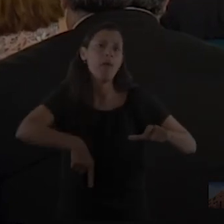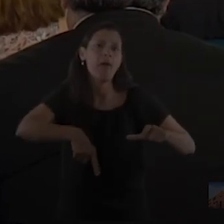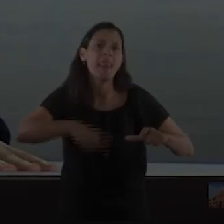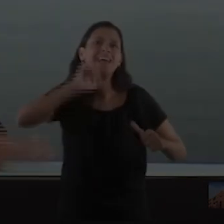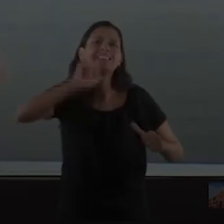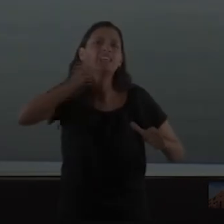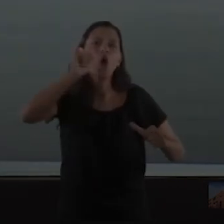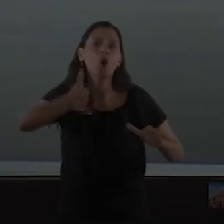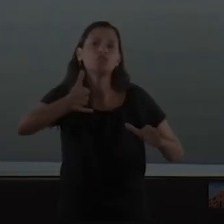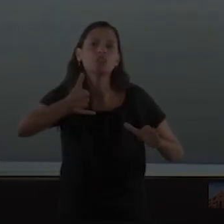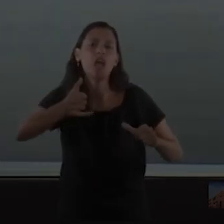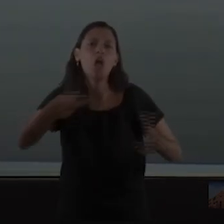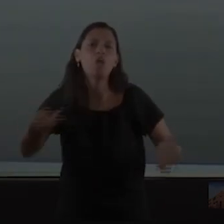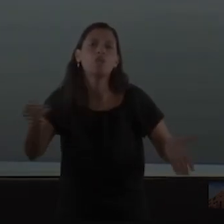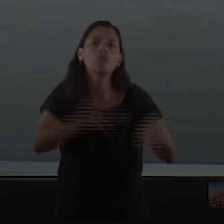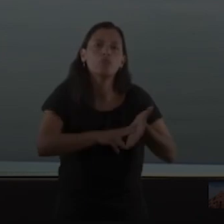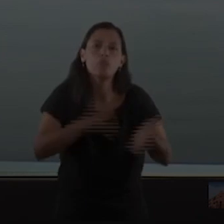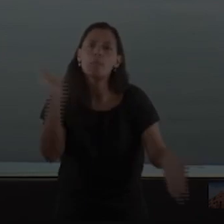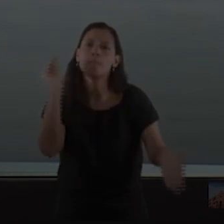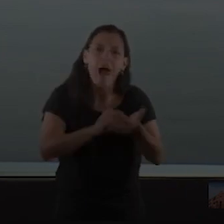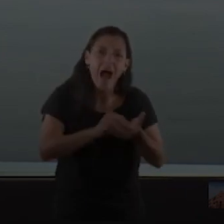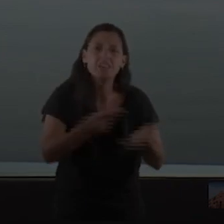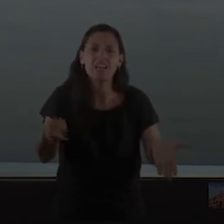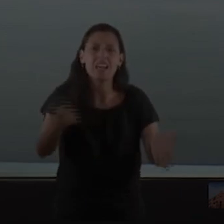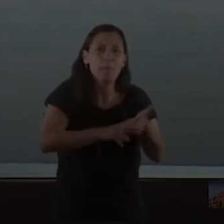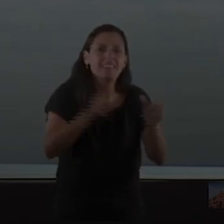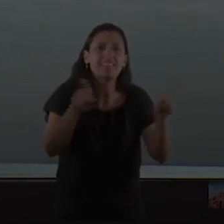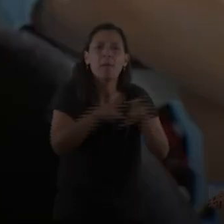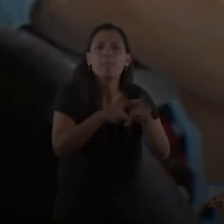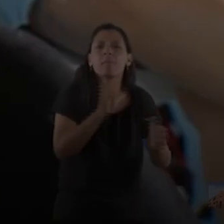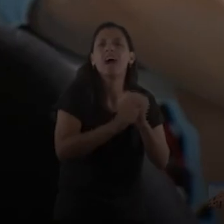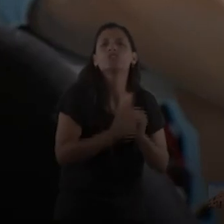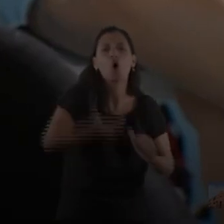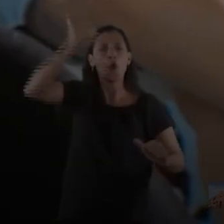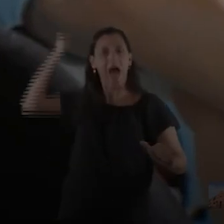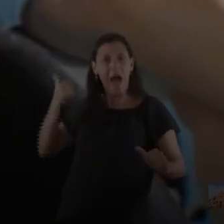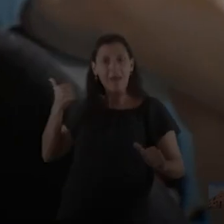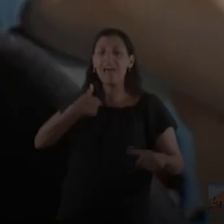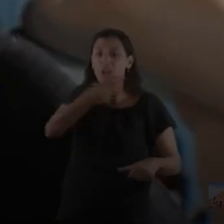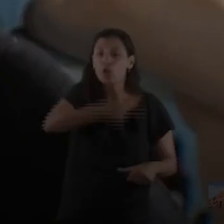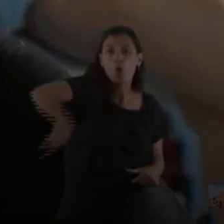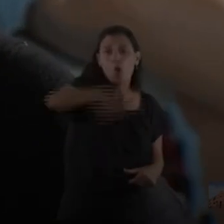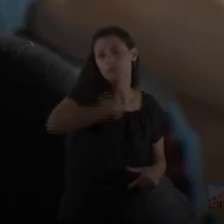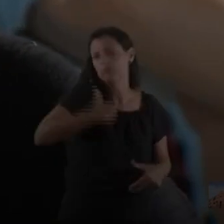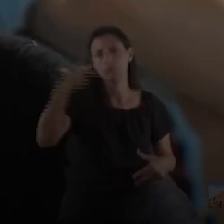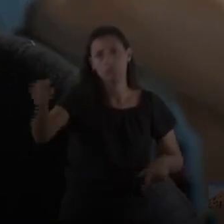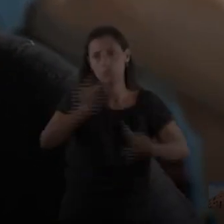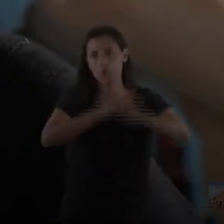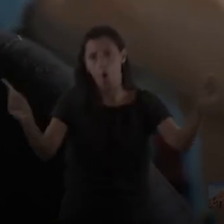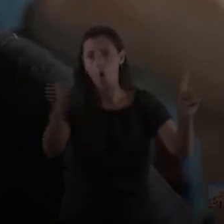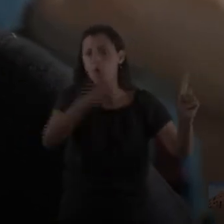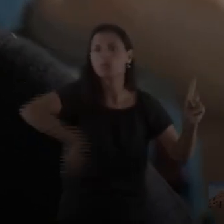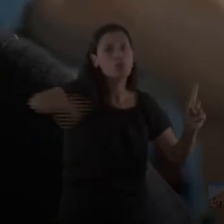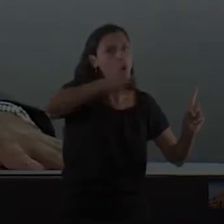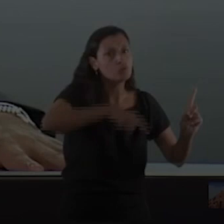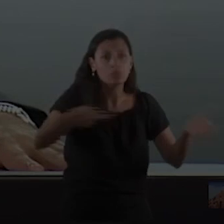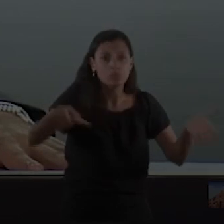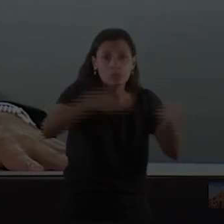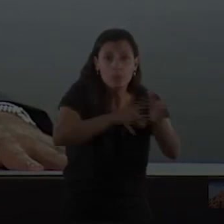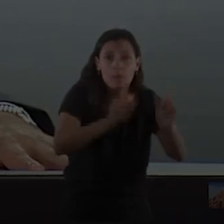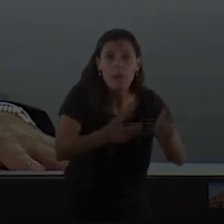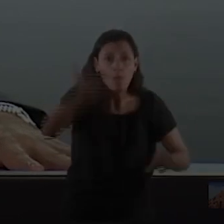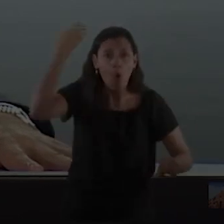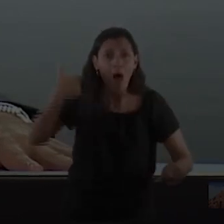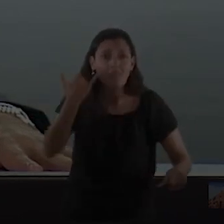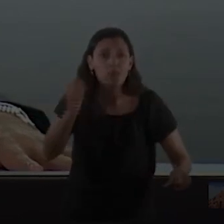historia. Y nosotros no podemos repetir historias. En este caso, en materia de derechos humanos, tampoco podemos repetir historias en